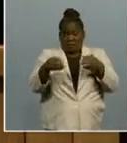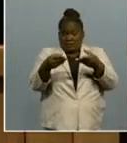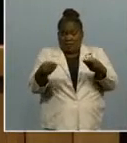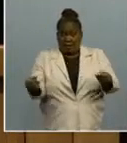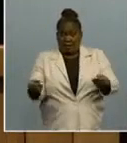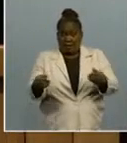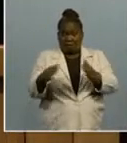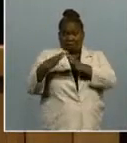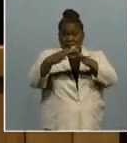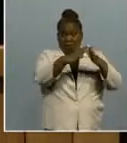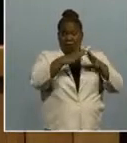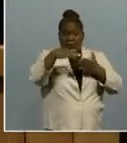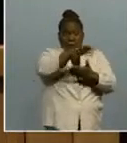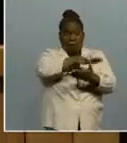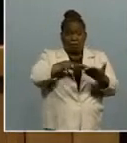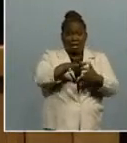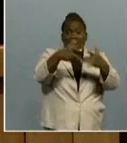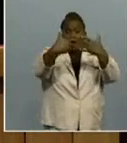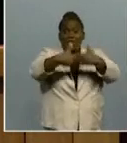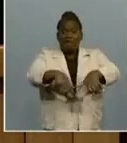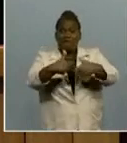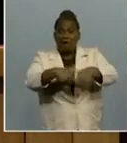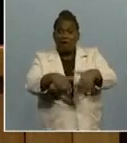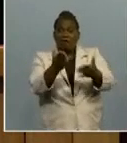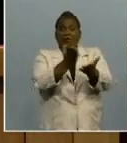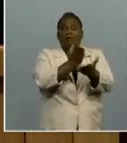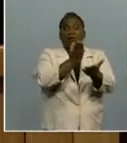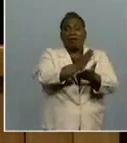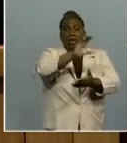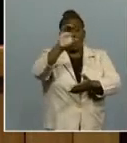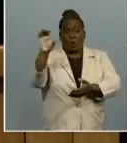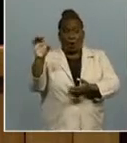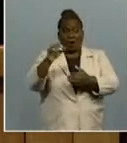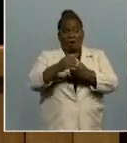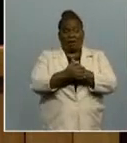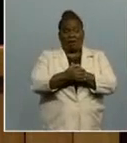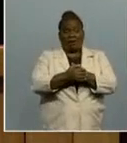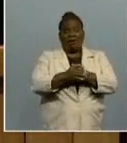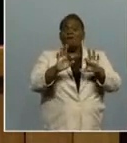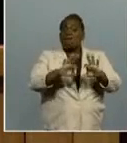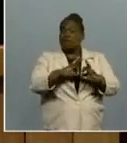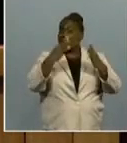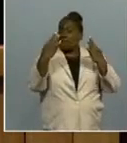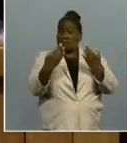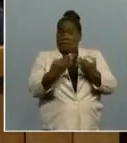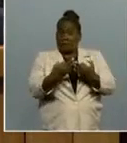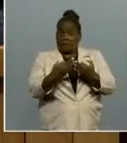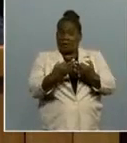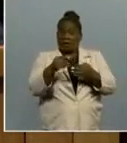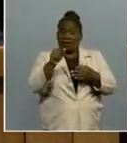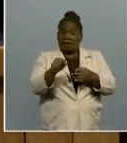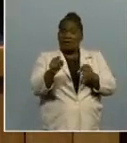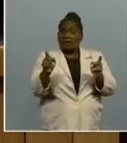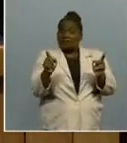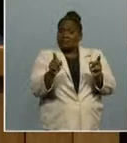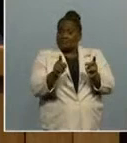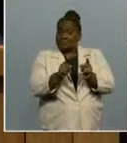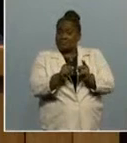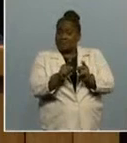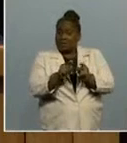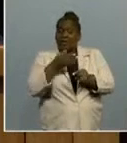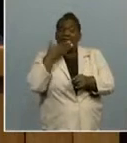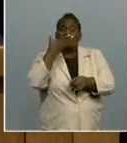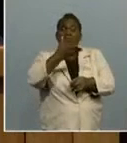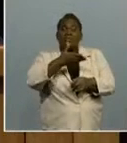comunidad la fábrica la escuela a la familia y acortando la brecha entre los discursos